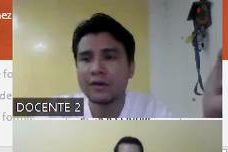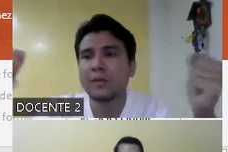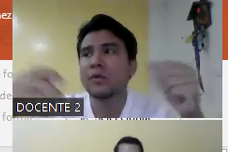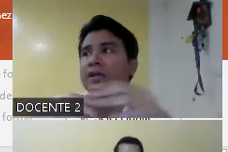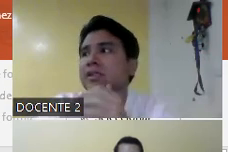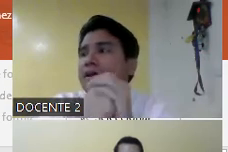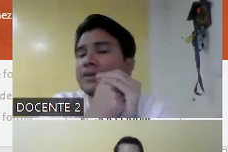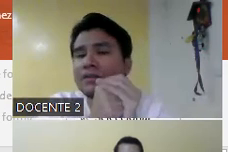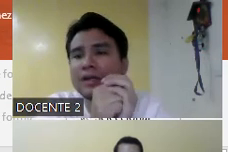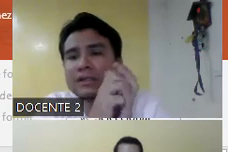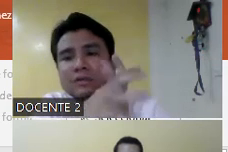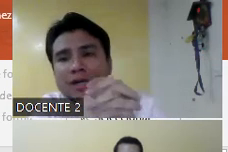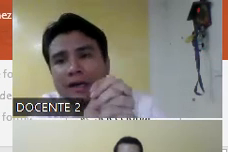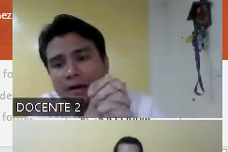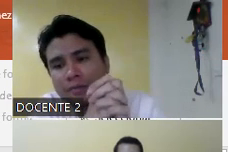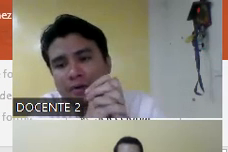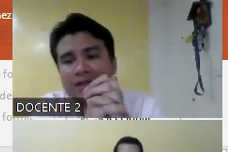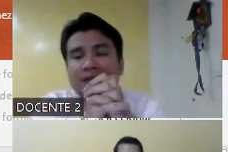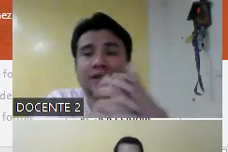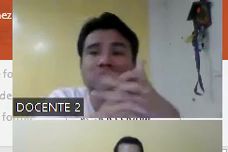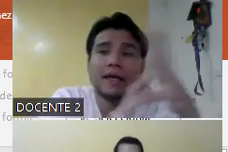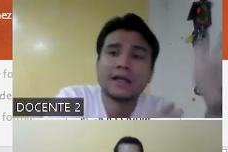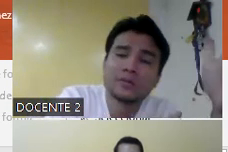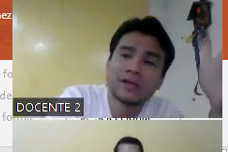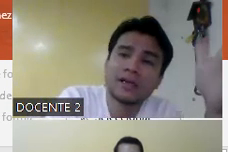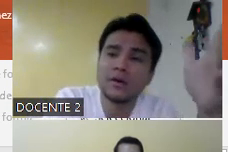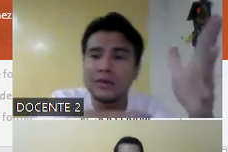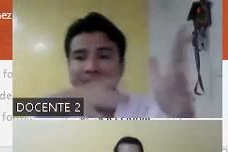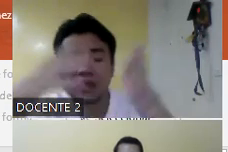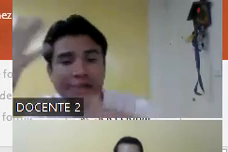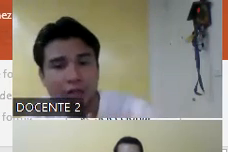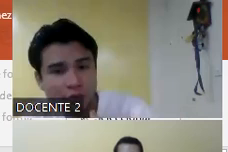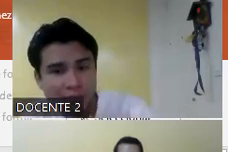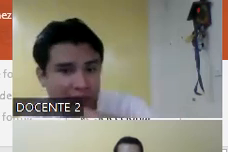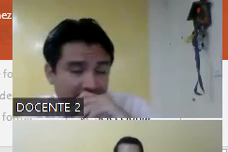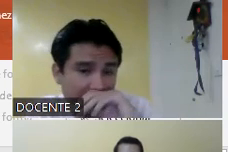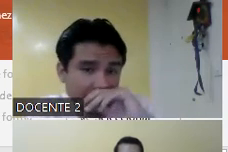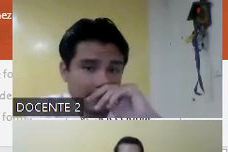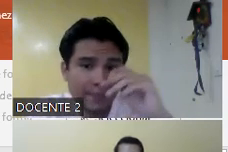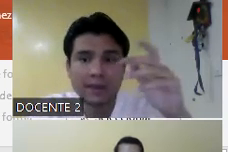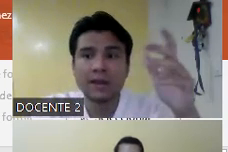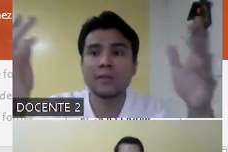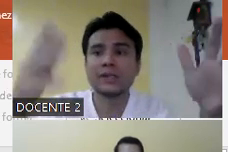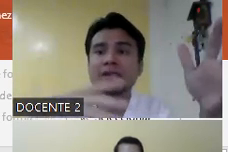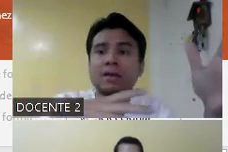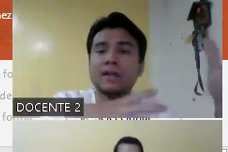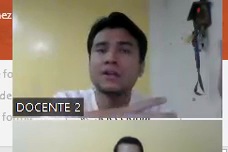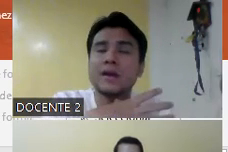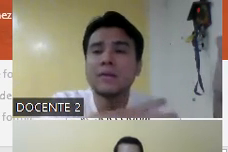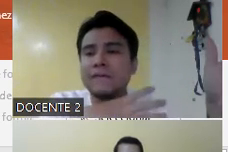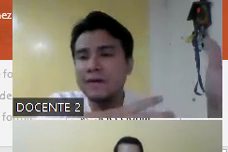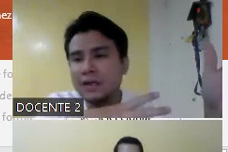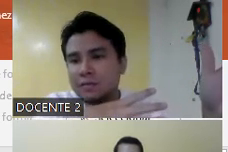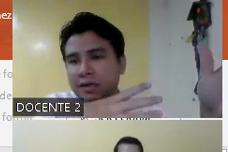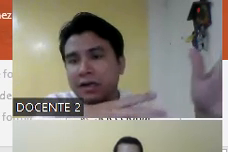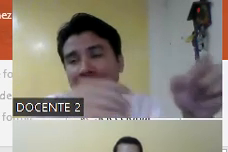uno. Puede decir que yo haciendo ejercicio me relajo, puede decir que nadando me relajo, puede decir que bañándome me relajo. Puede decir que bañándome